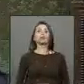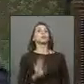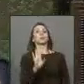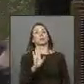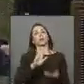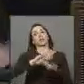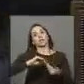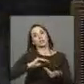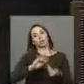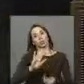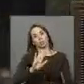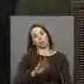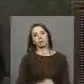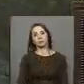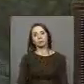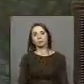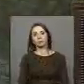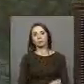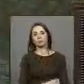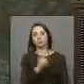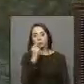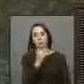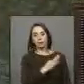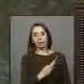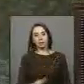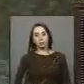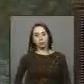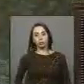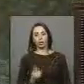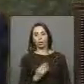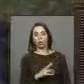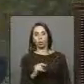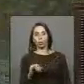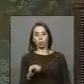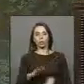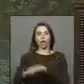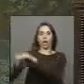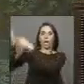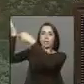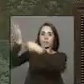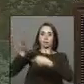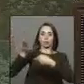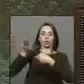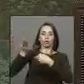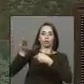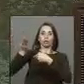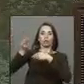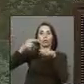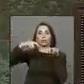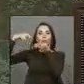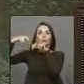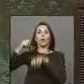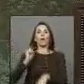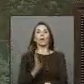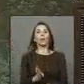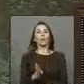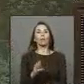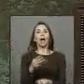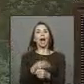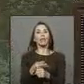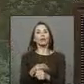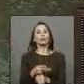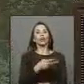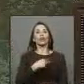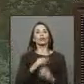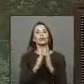Quiero pedir disculpas. El diputado señor Osvaldo Urrutia ha invitado y está en las tribunas el Club del Adulto Mayor Nuestra